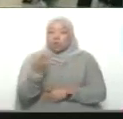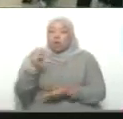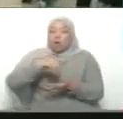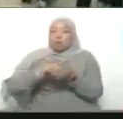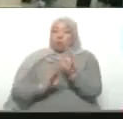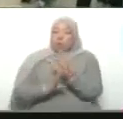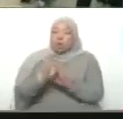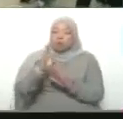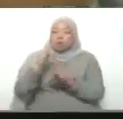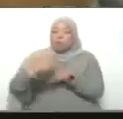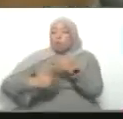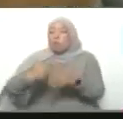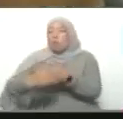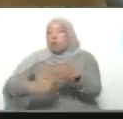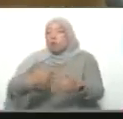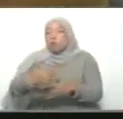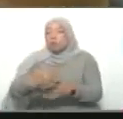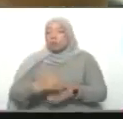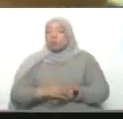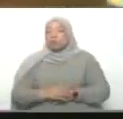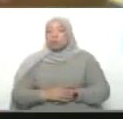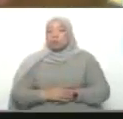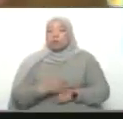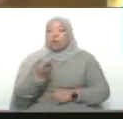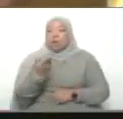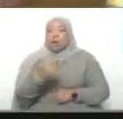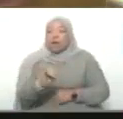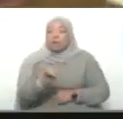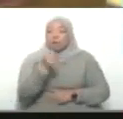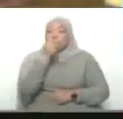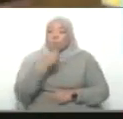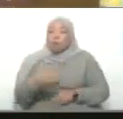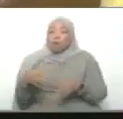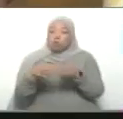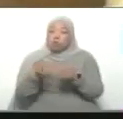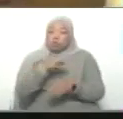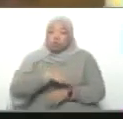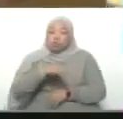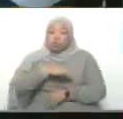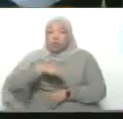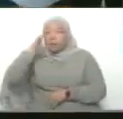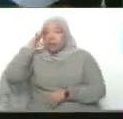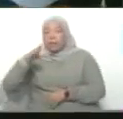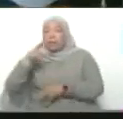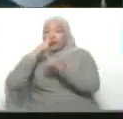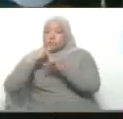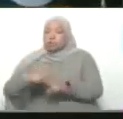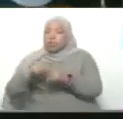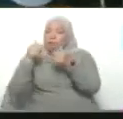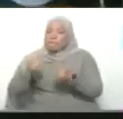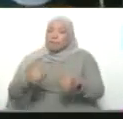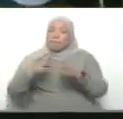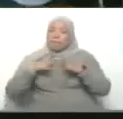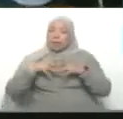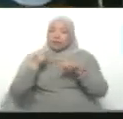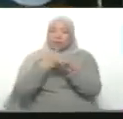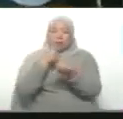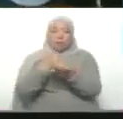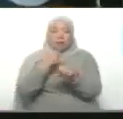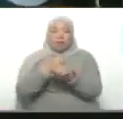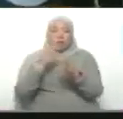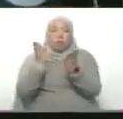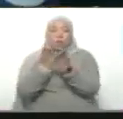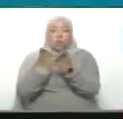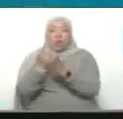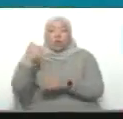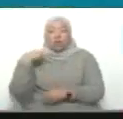recuperando, paso a paso. Las bricomiles tuvieron un buen resultado de las vacaciones. Yo tengo aquí a la ministra